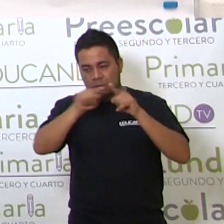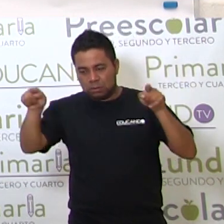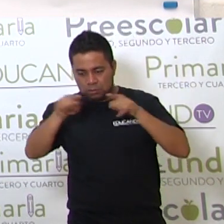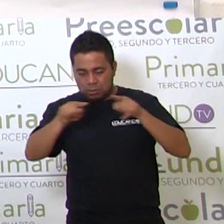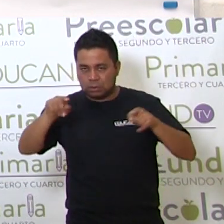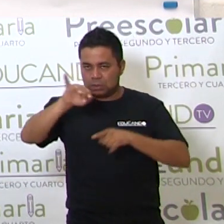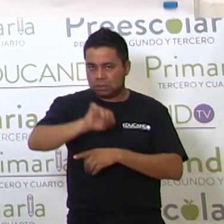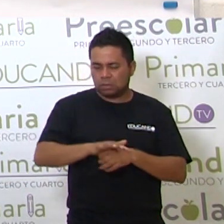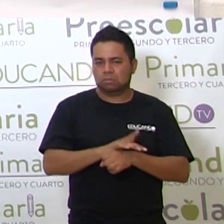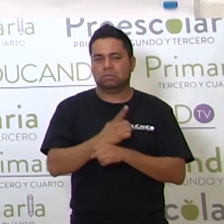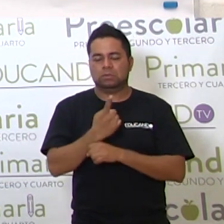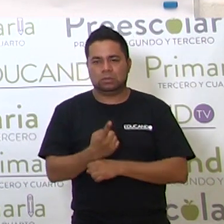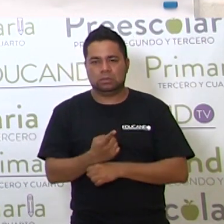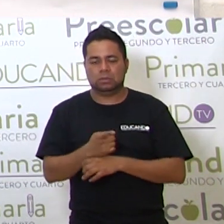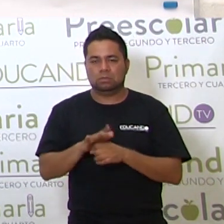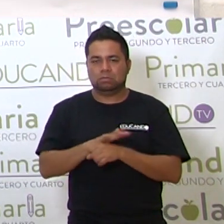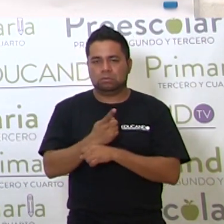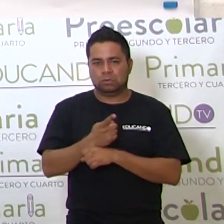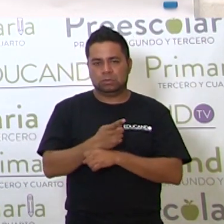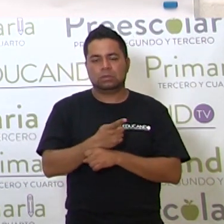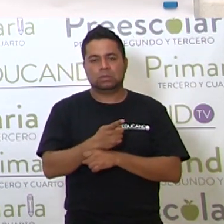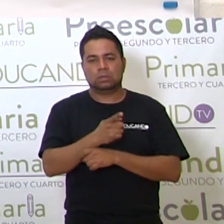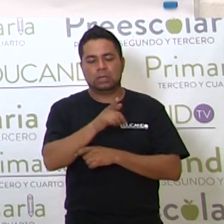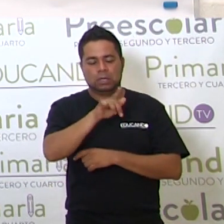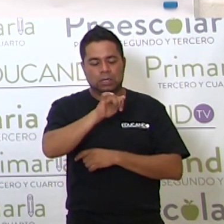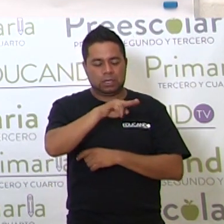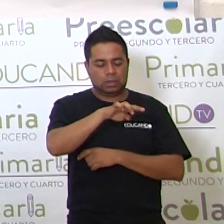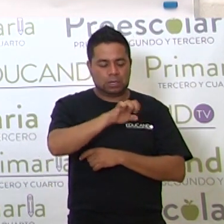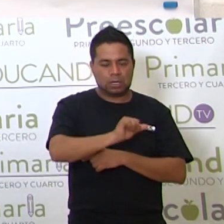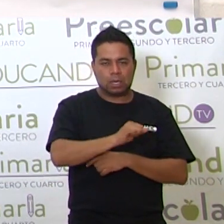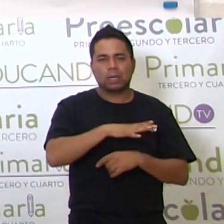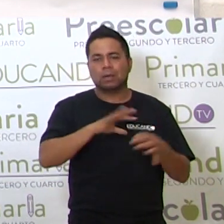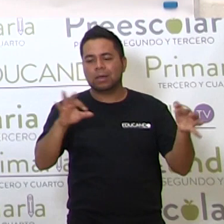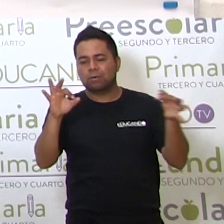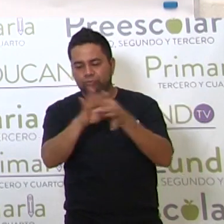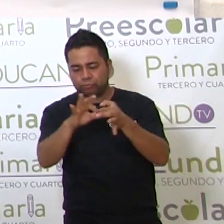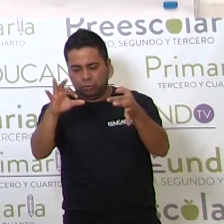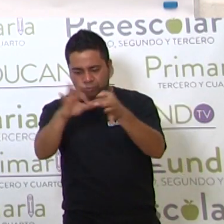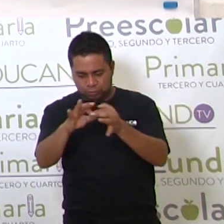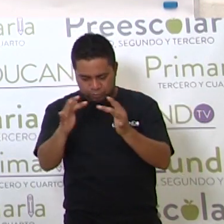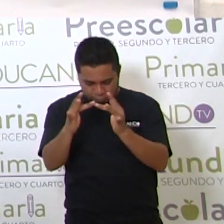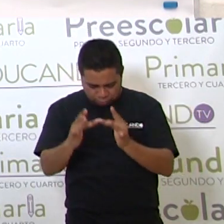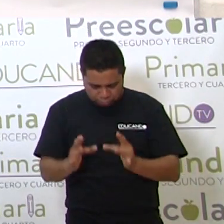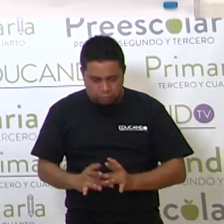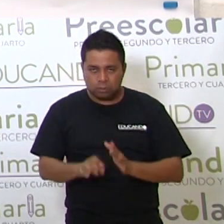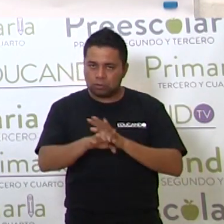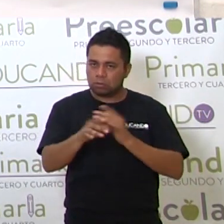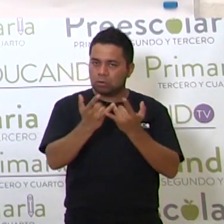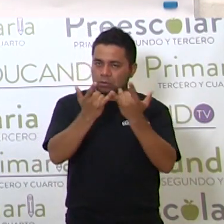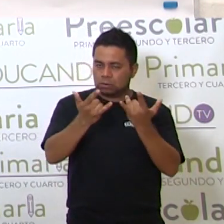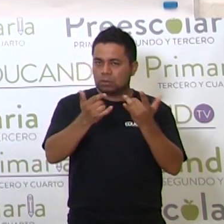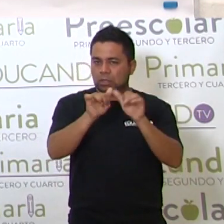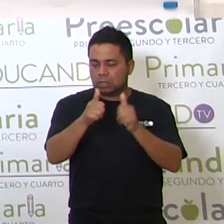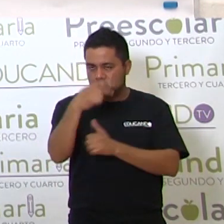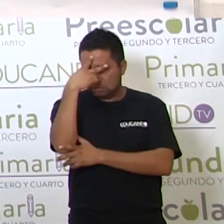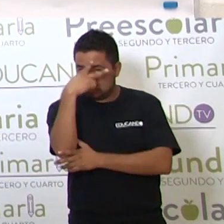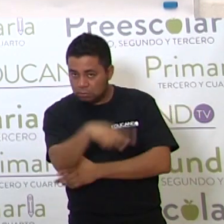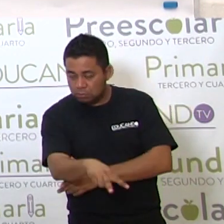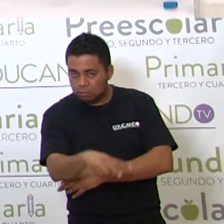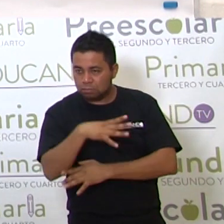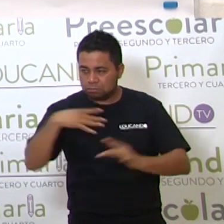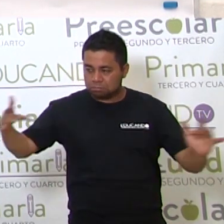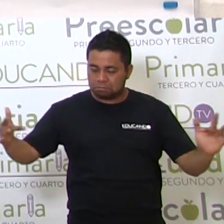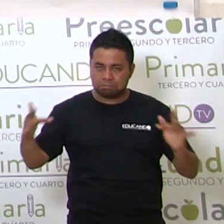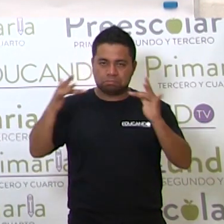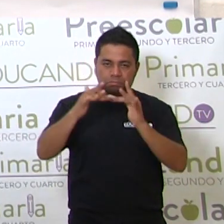qué? Porque las líneas unen un concepto con el otro. Por ejemplo, la historia del arte mexicana está